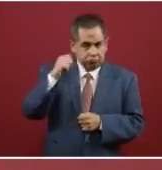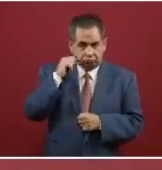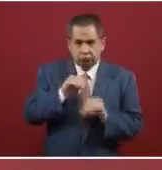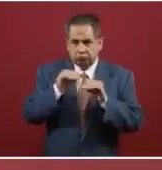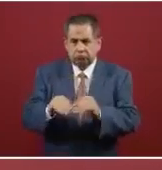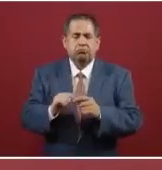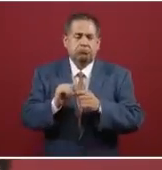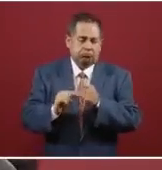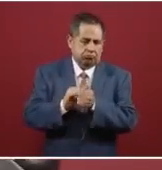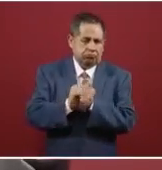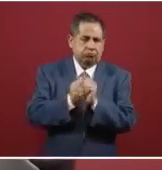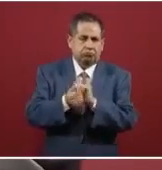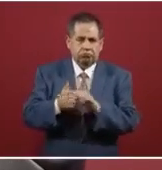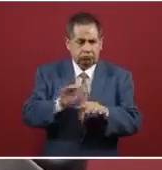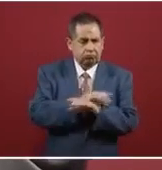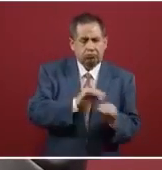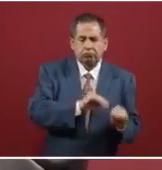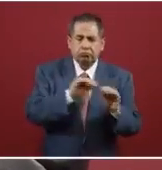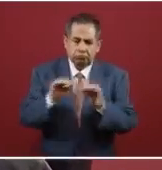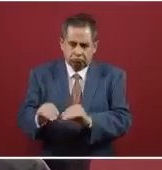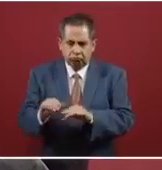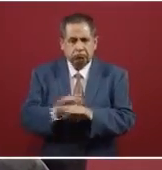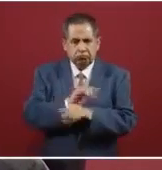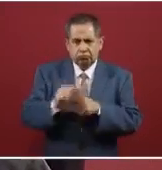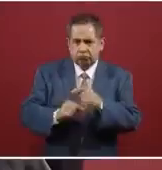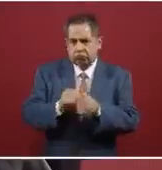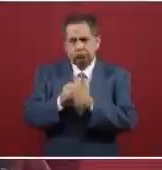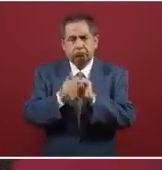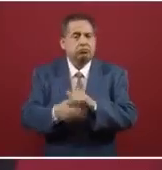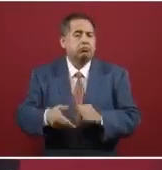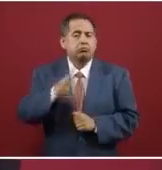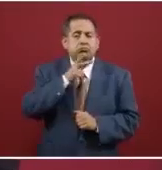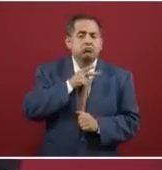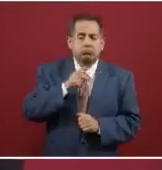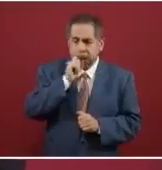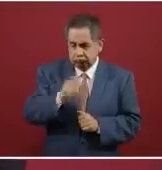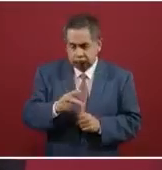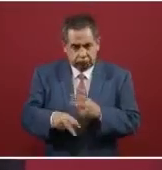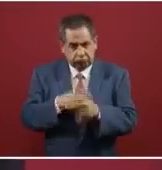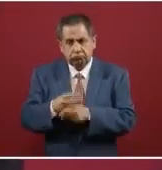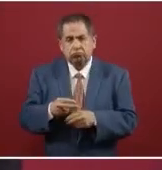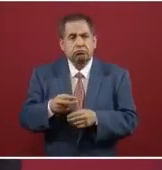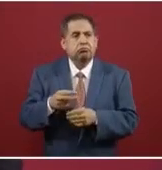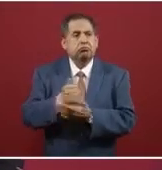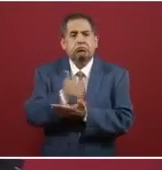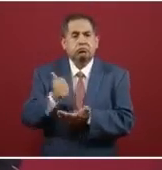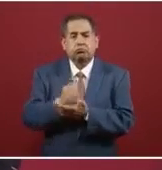hay un proceso de mudanza, Pemex va a Ciudad del Carmen,